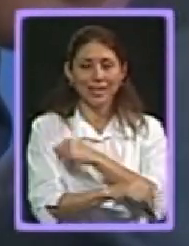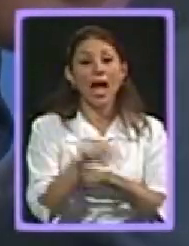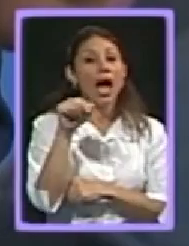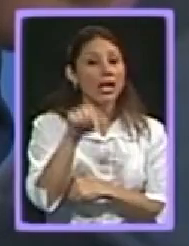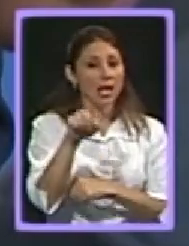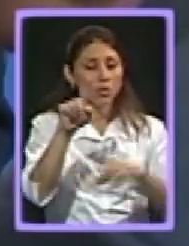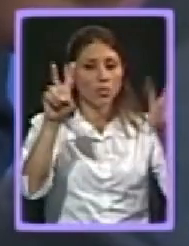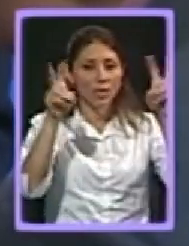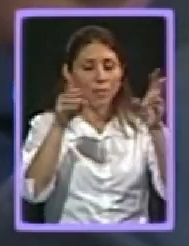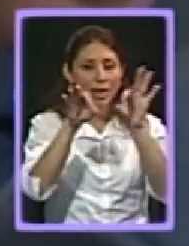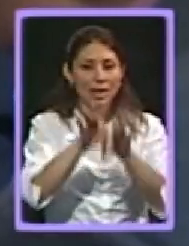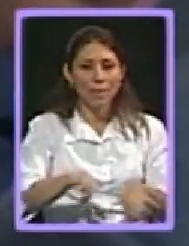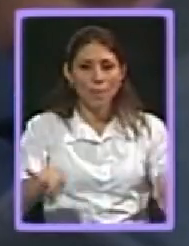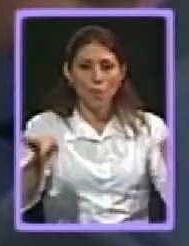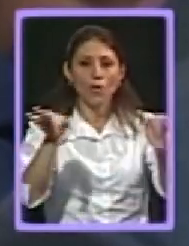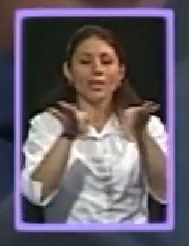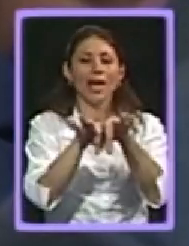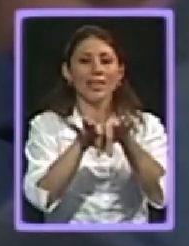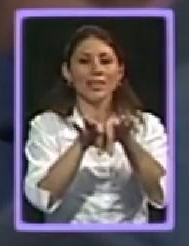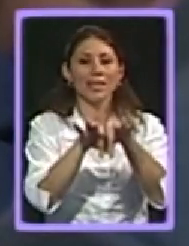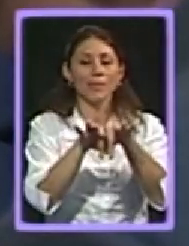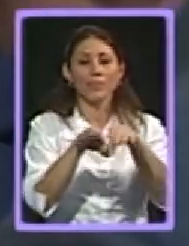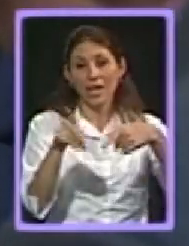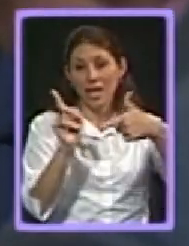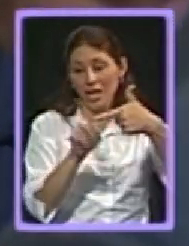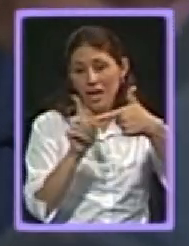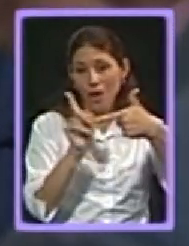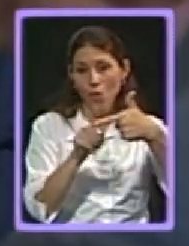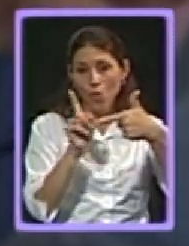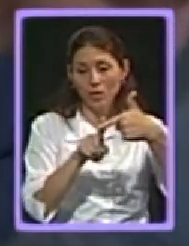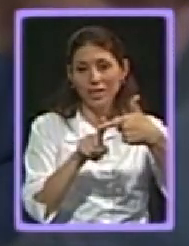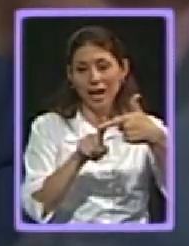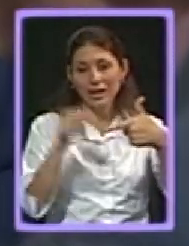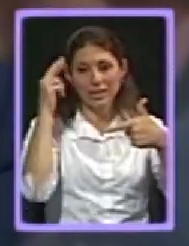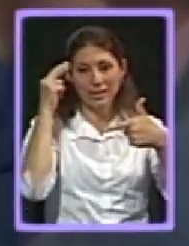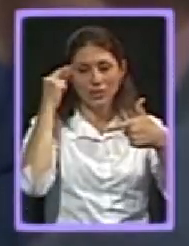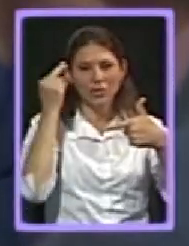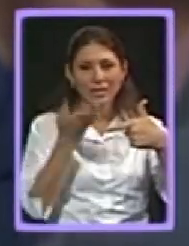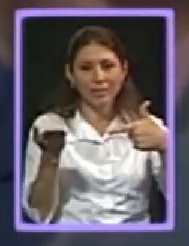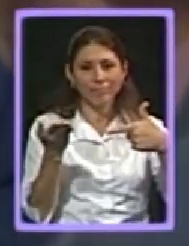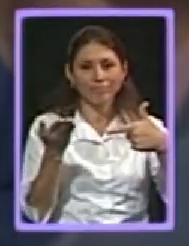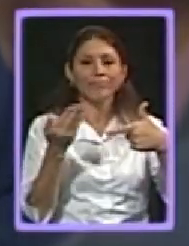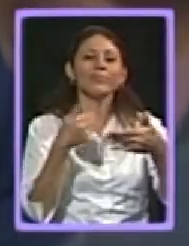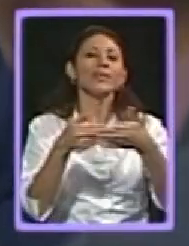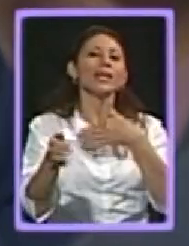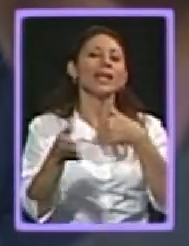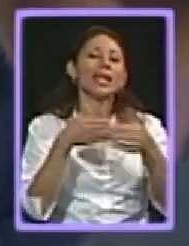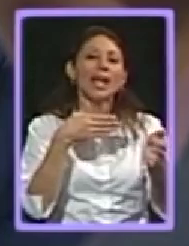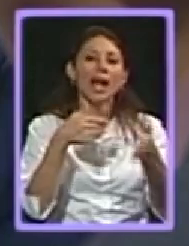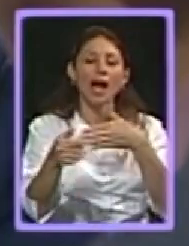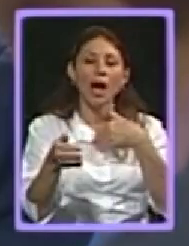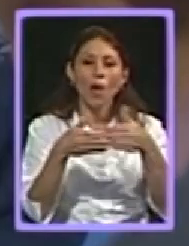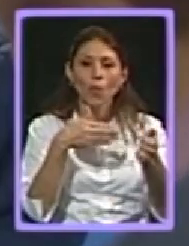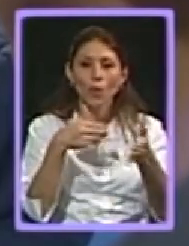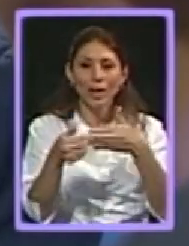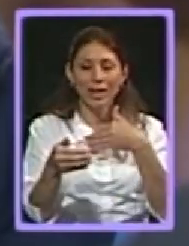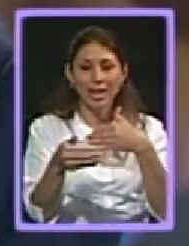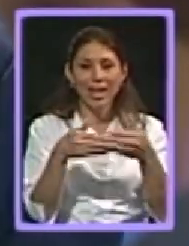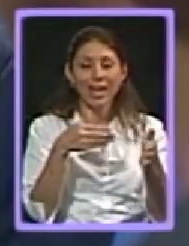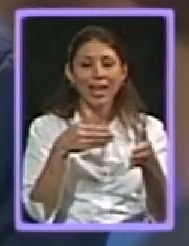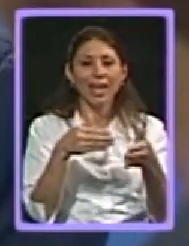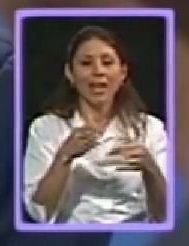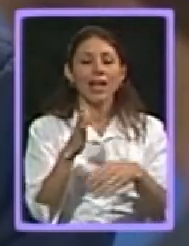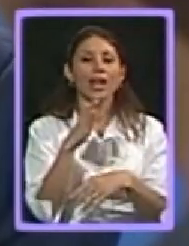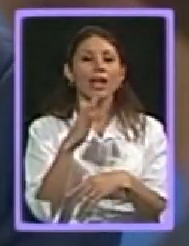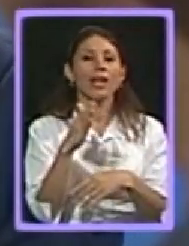tema importante. Y la otra cuestión es que aunque al inicio del programa le dábamos